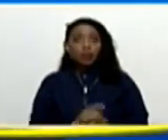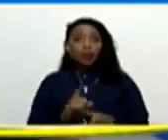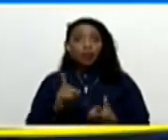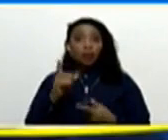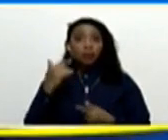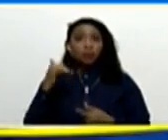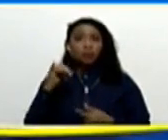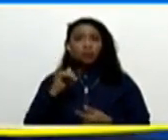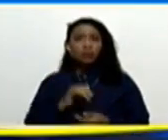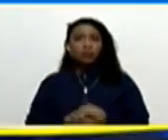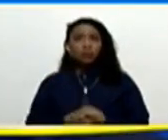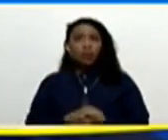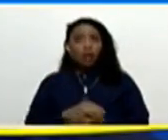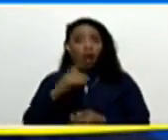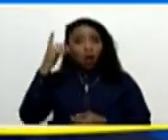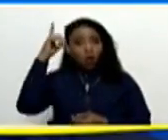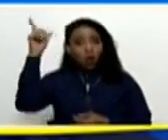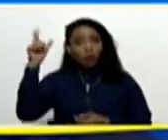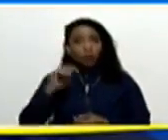Lógicamente,